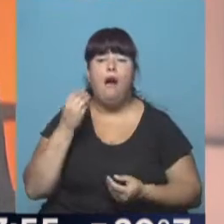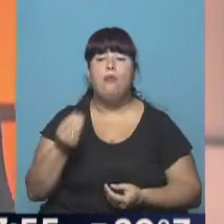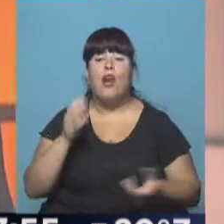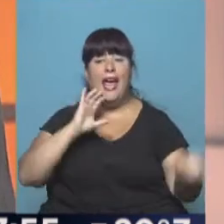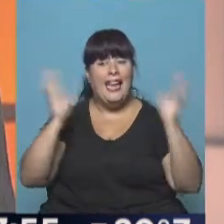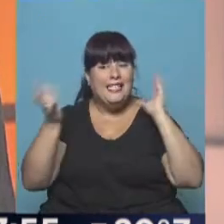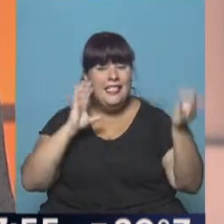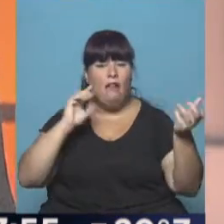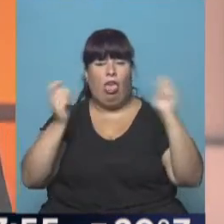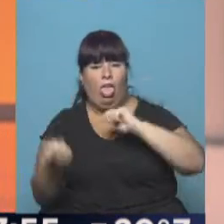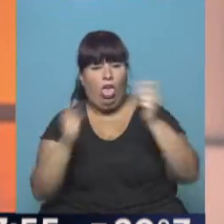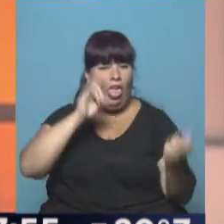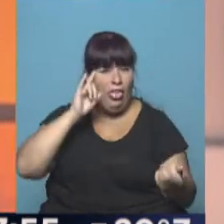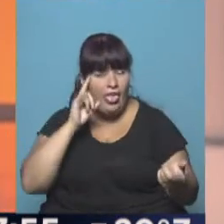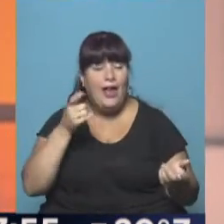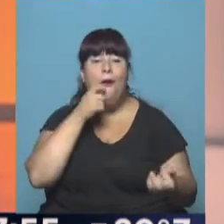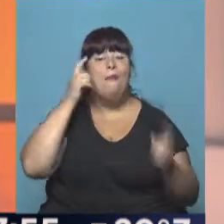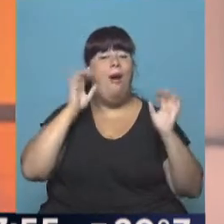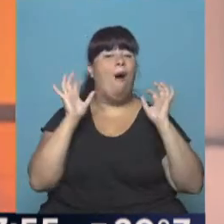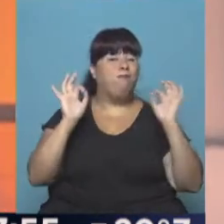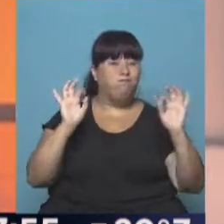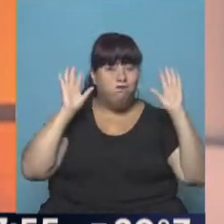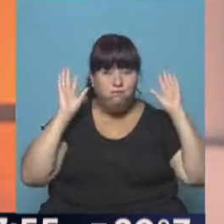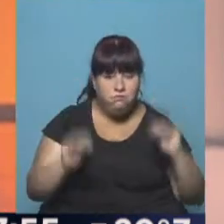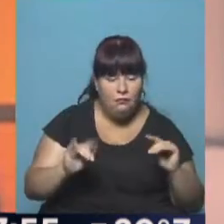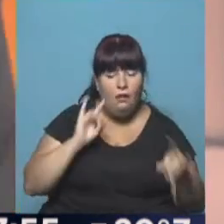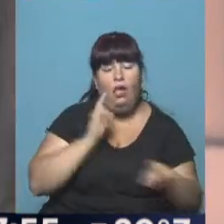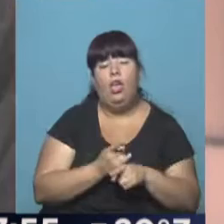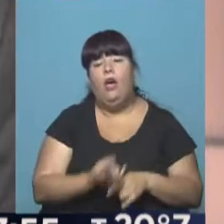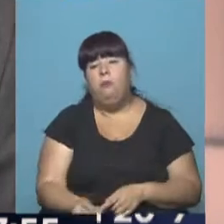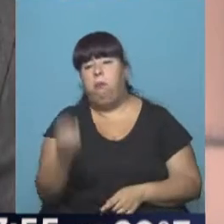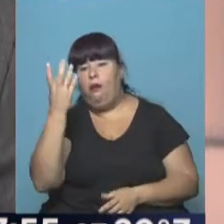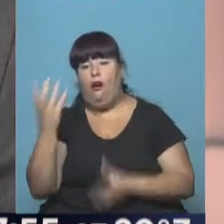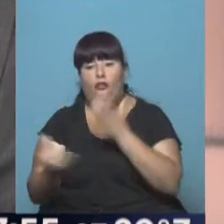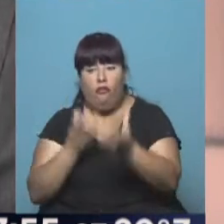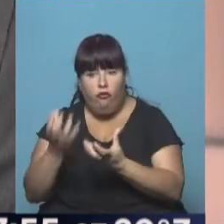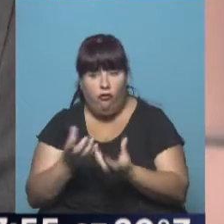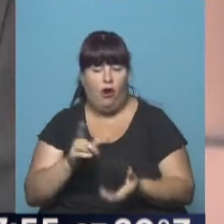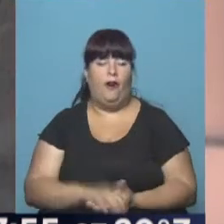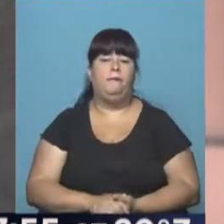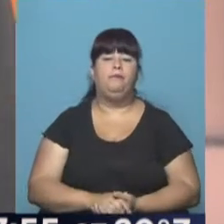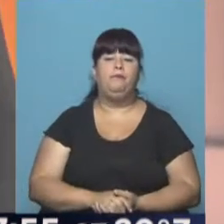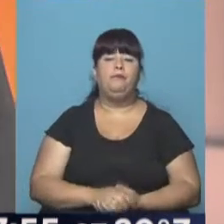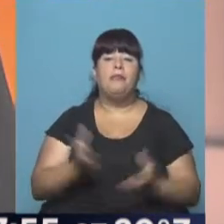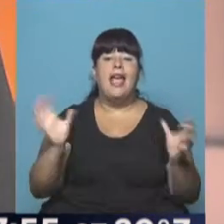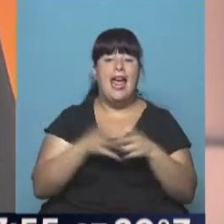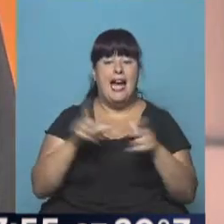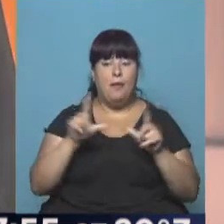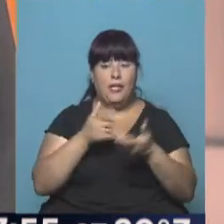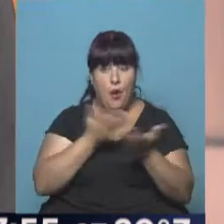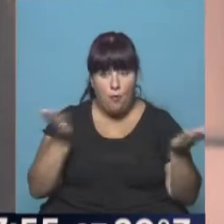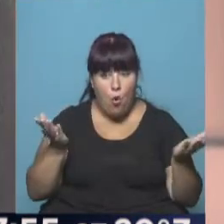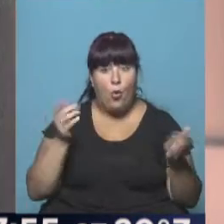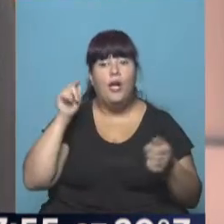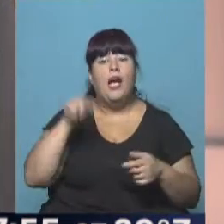El clima es tan cambiante que cuando se cree que está absolutamente controlado surgen nuevos focos de incendios. Un equipo de la televisión pública